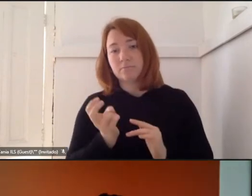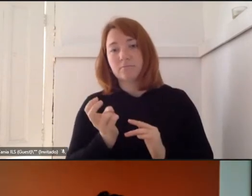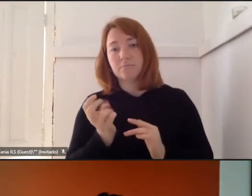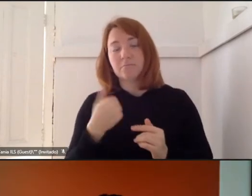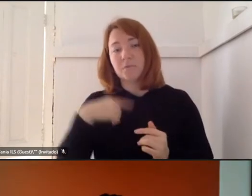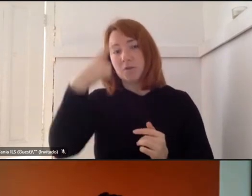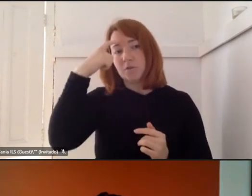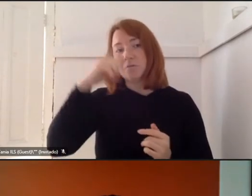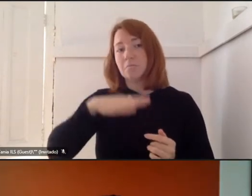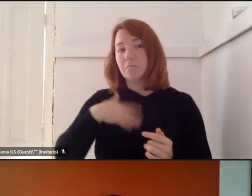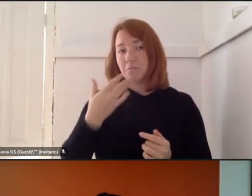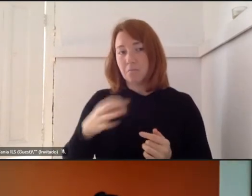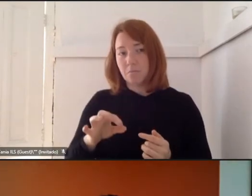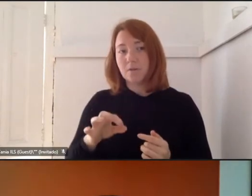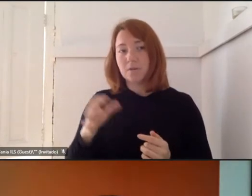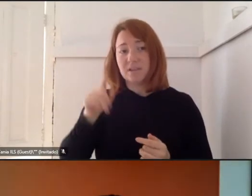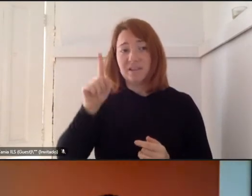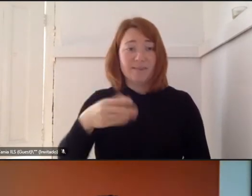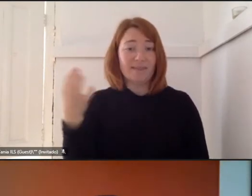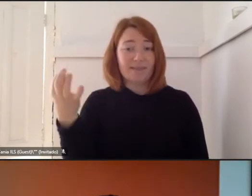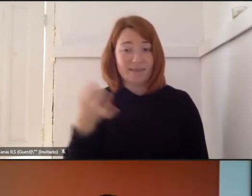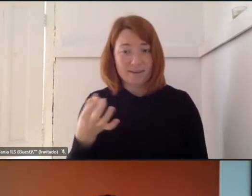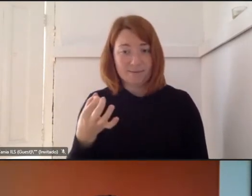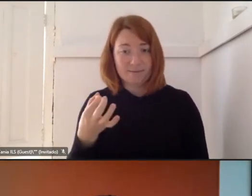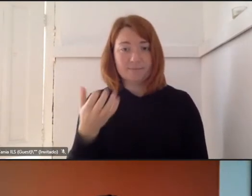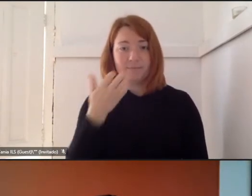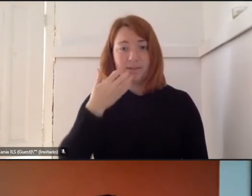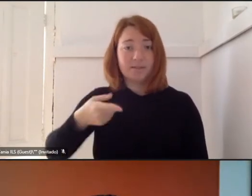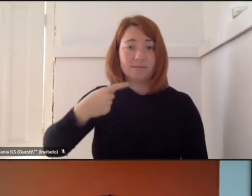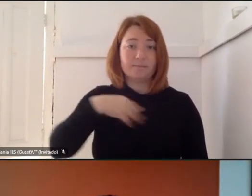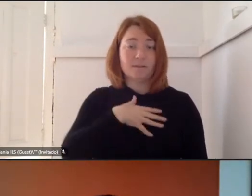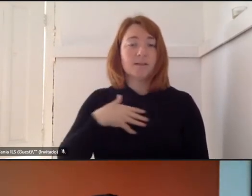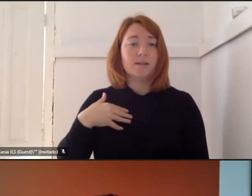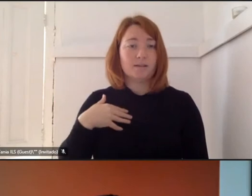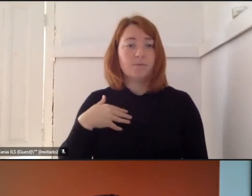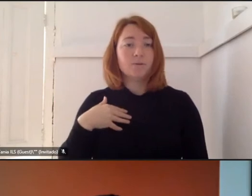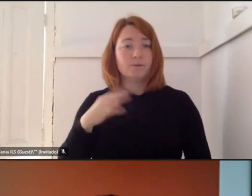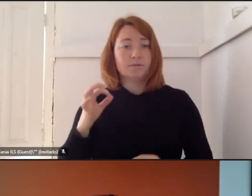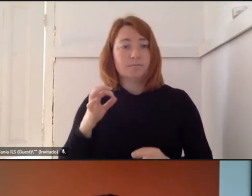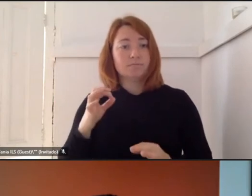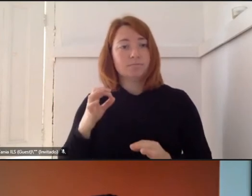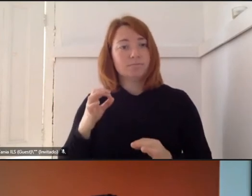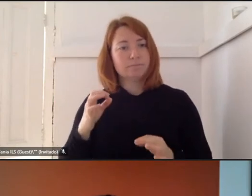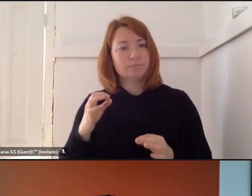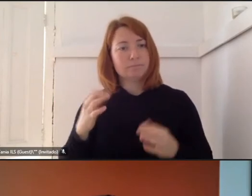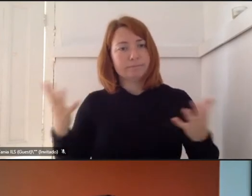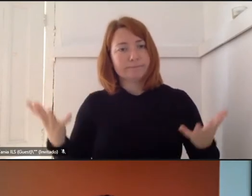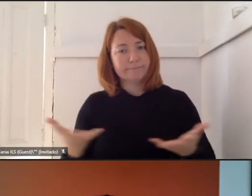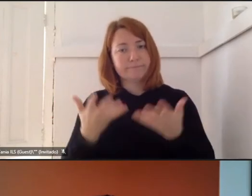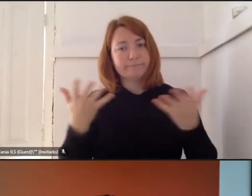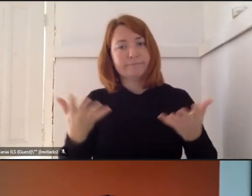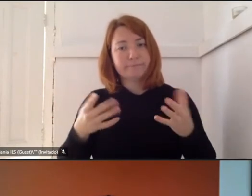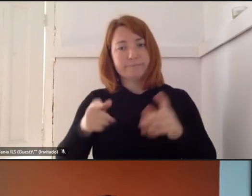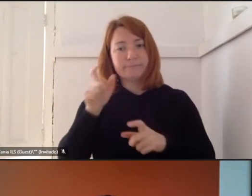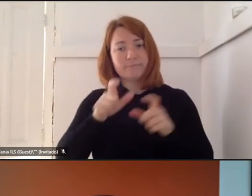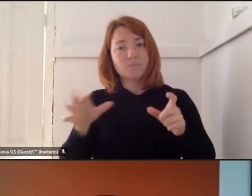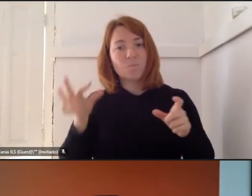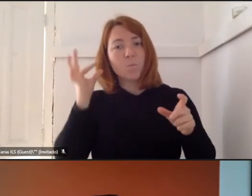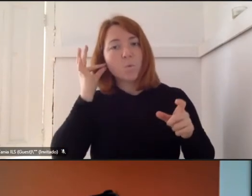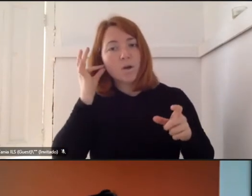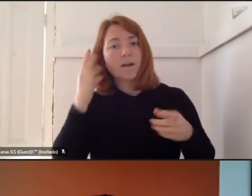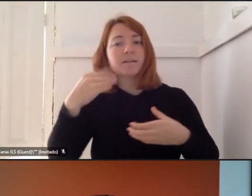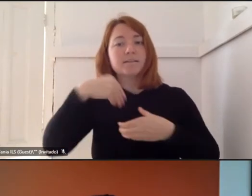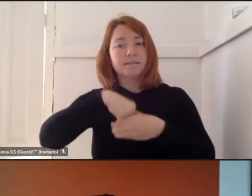que se puede hacer y que se debe de hacer, si queremos desde luego incrementar el número de mujeres en